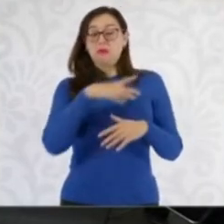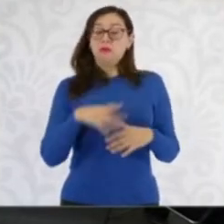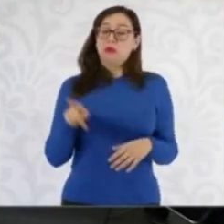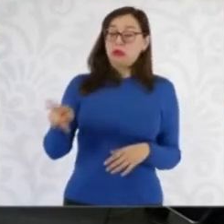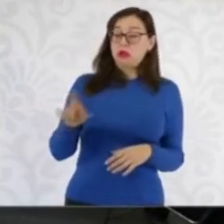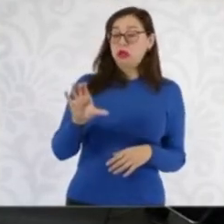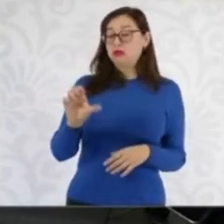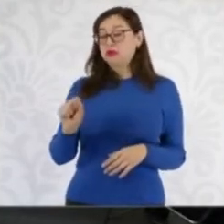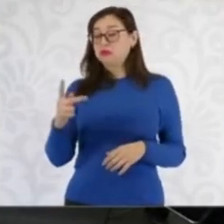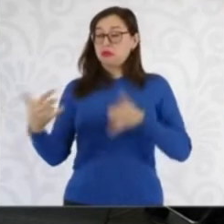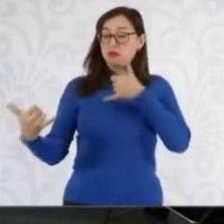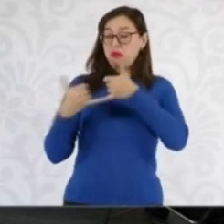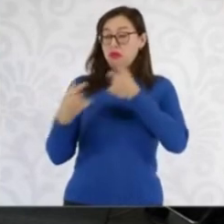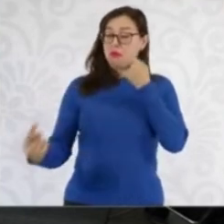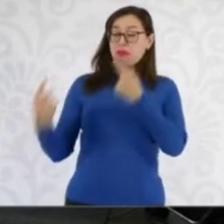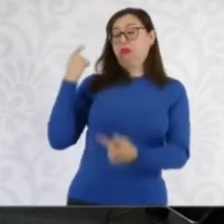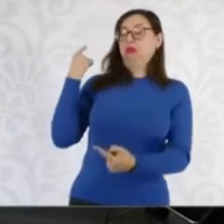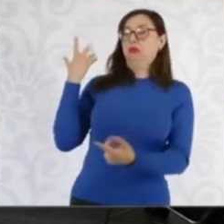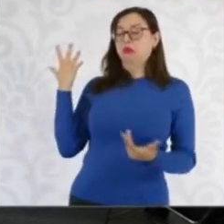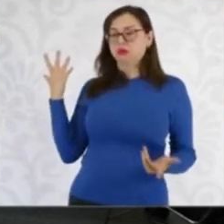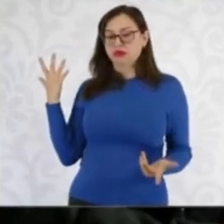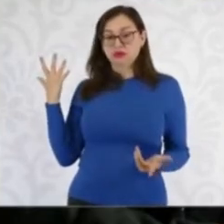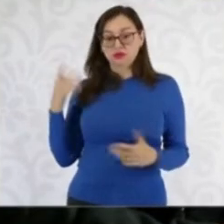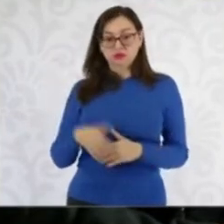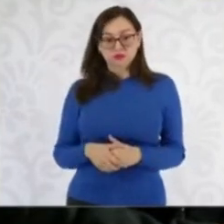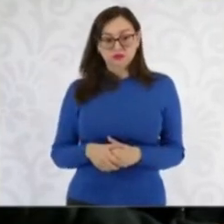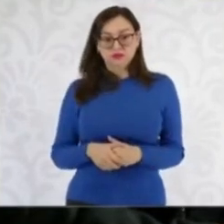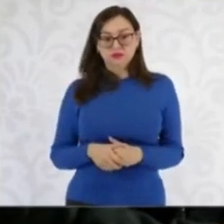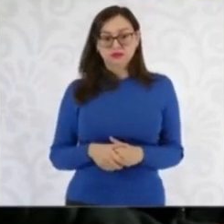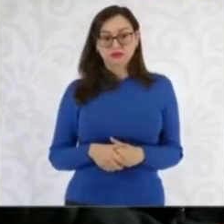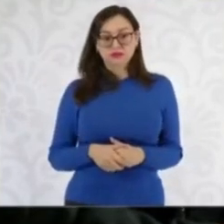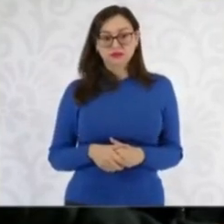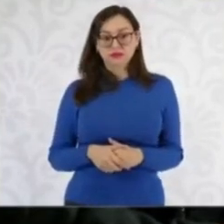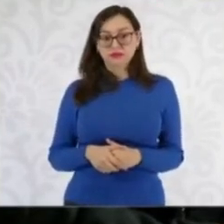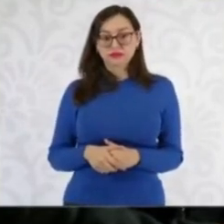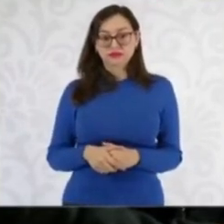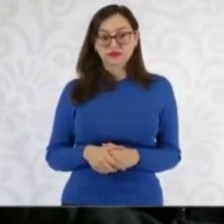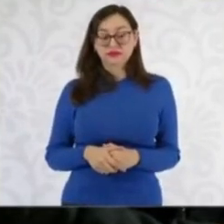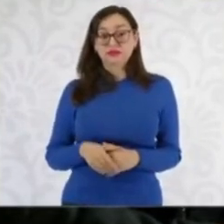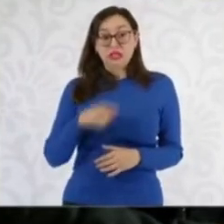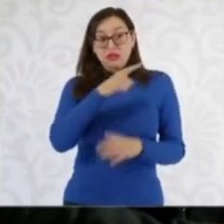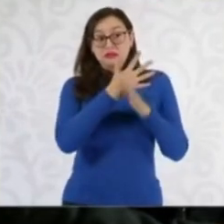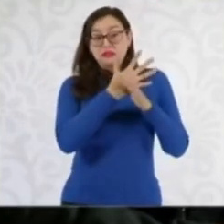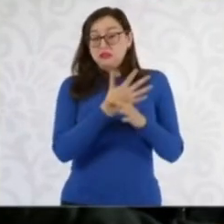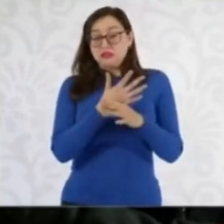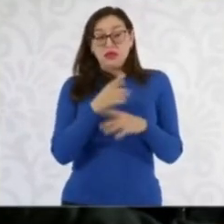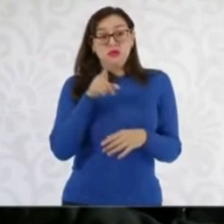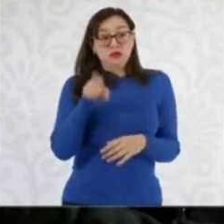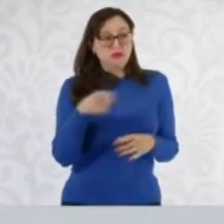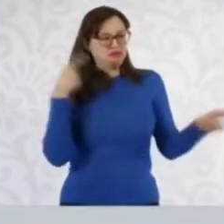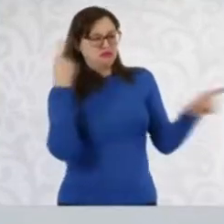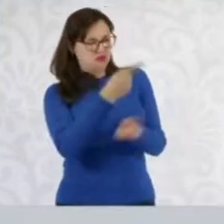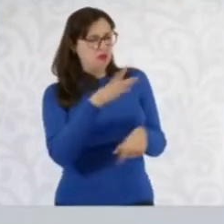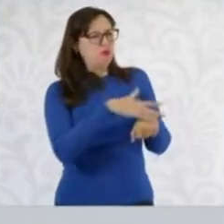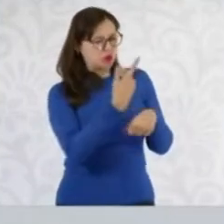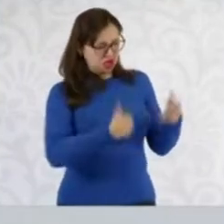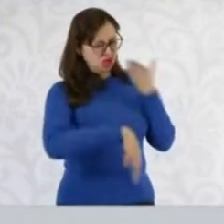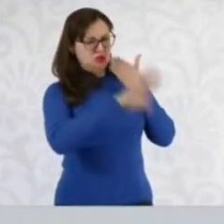los aranceles. ¿Fue así? Él comenta que usted le dijo, ¿por qué me estás haciendo esto? ¿Fue así o cómo no ese